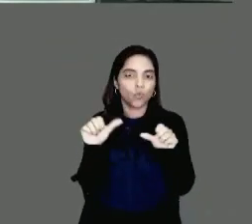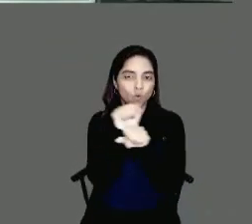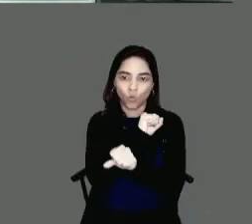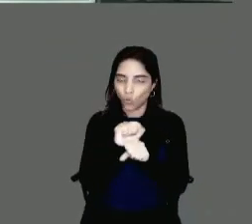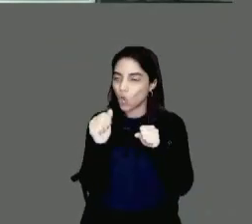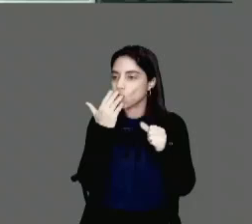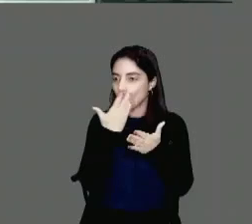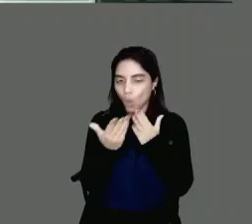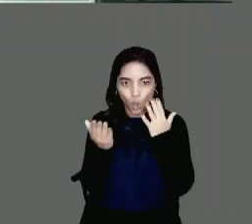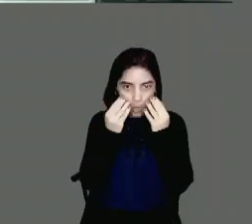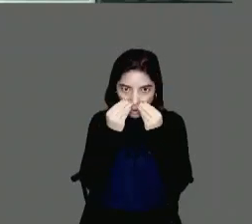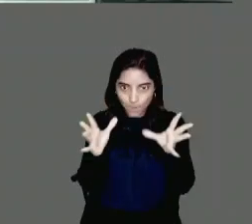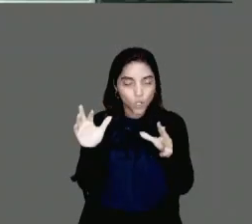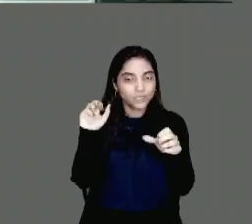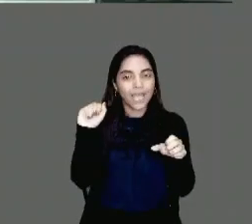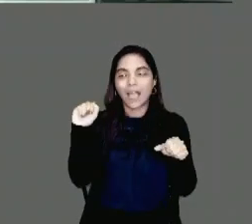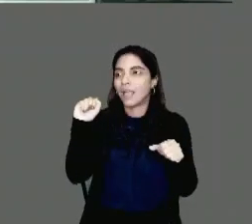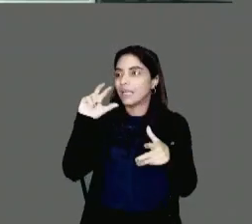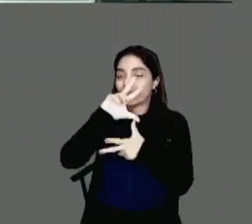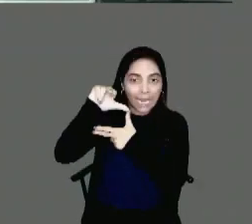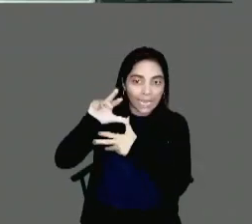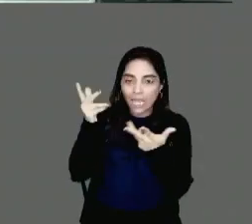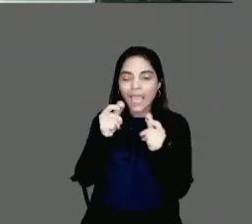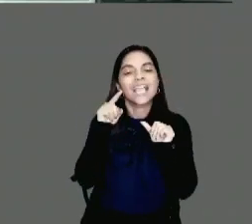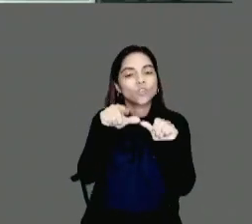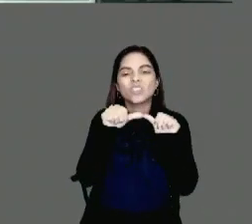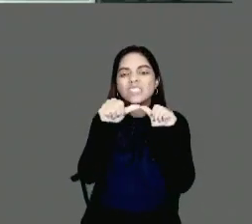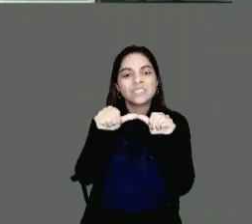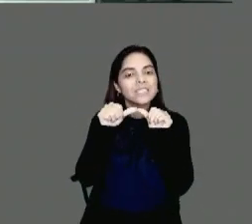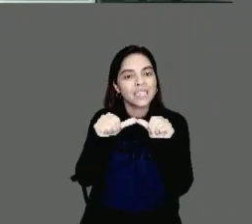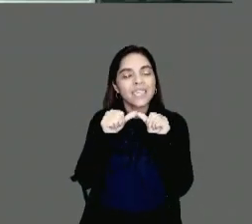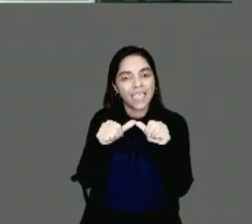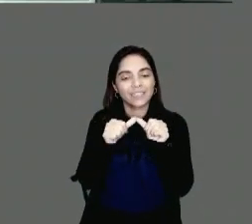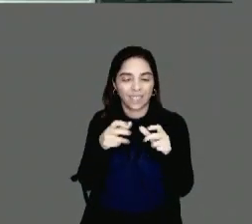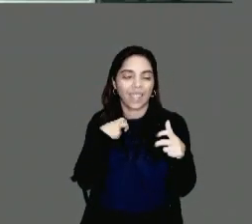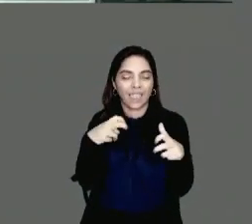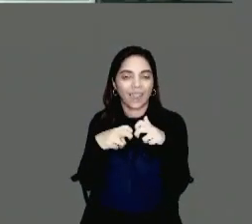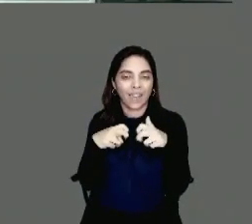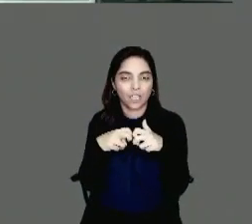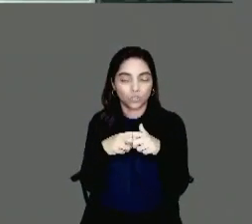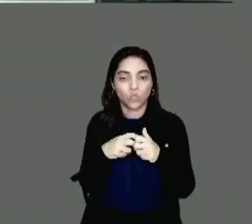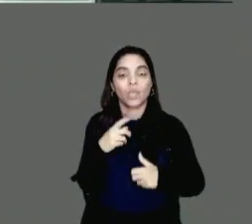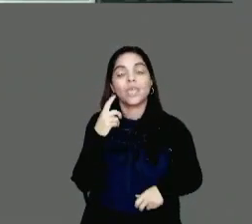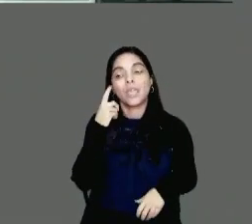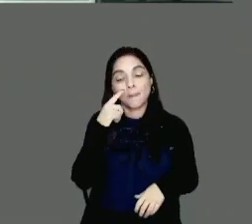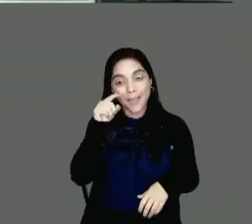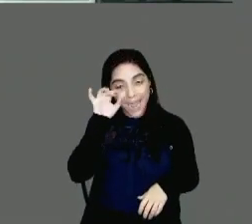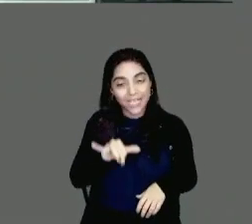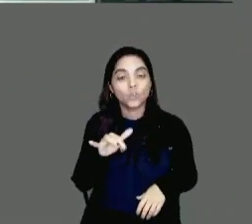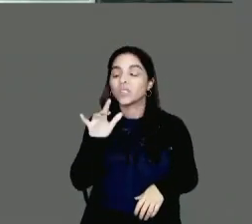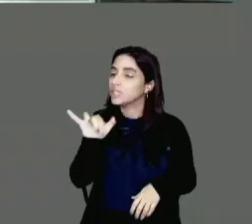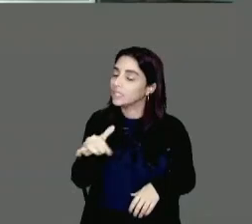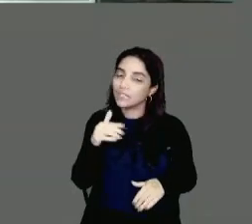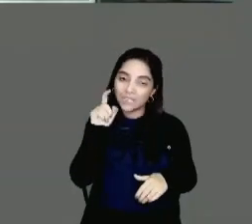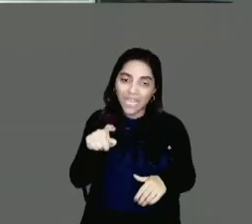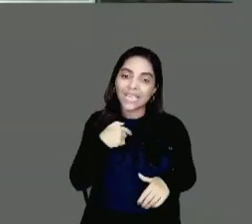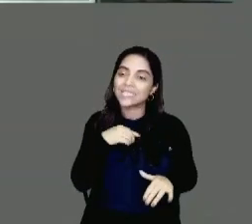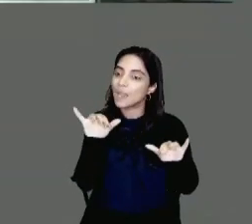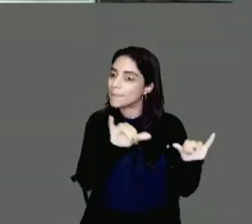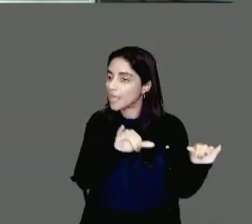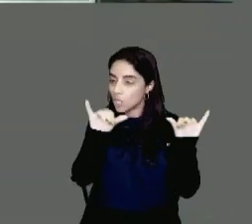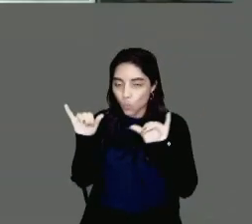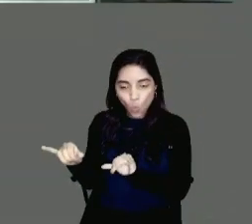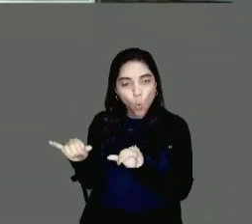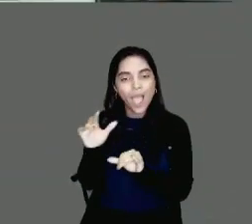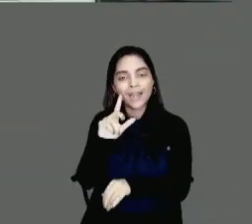tormenta lo que sea eso está ahí generando y para reemplazar esa generación base tiene que ser de la misma categoría de la